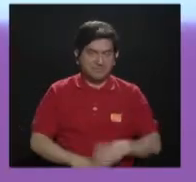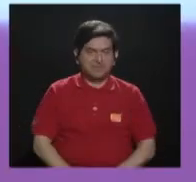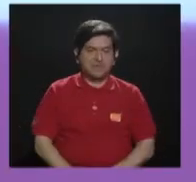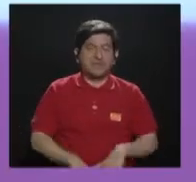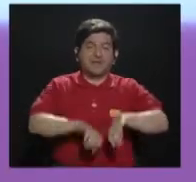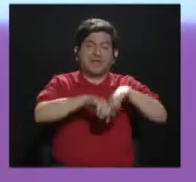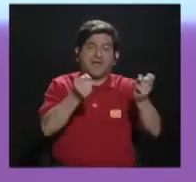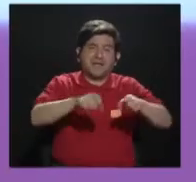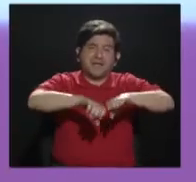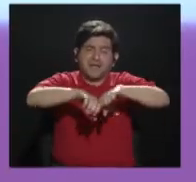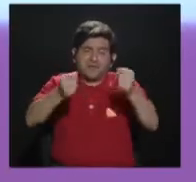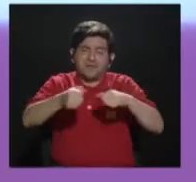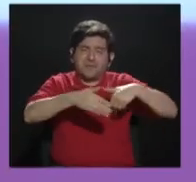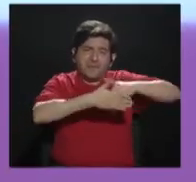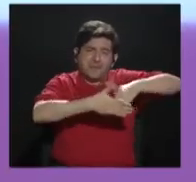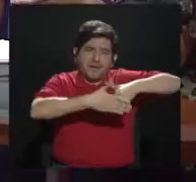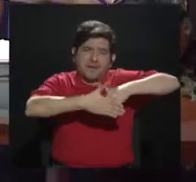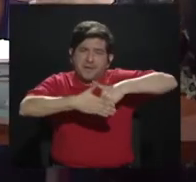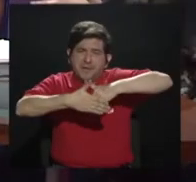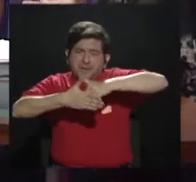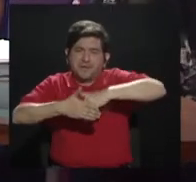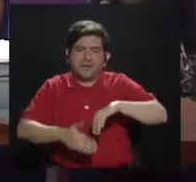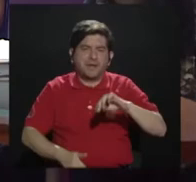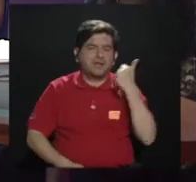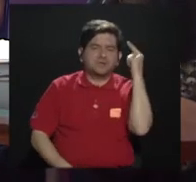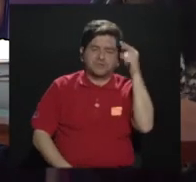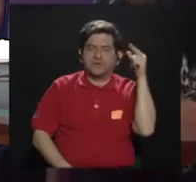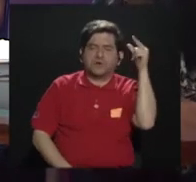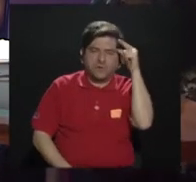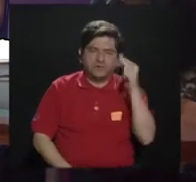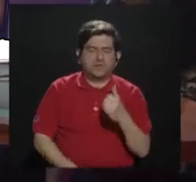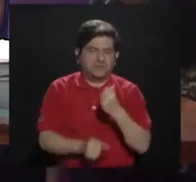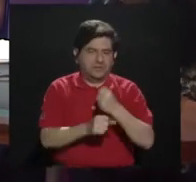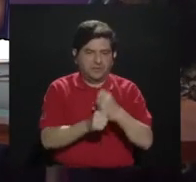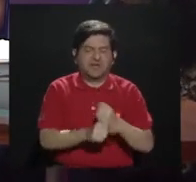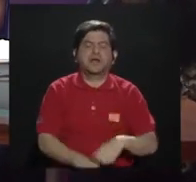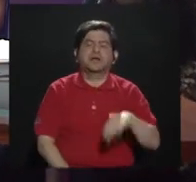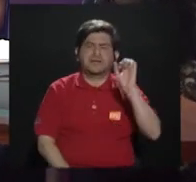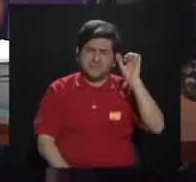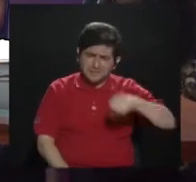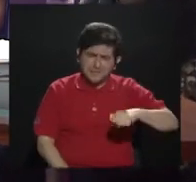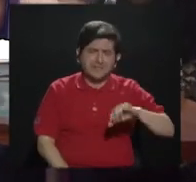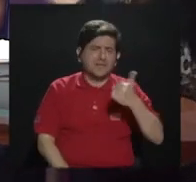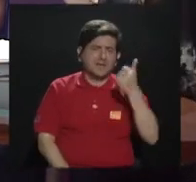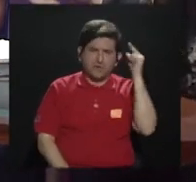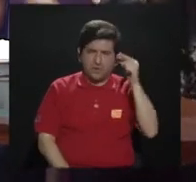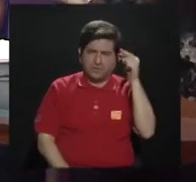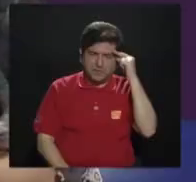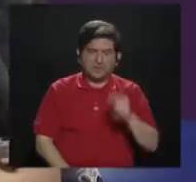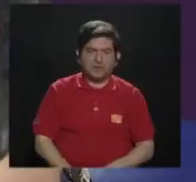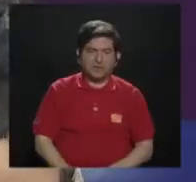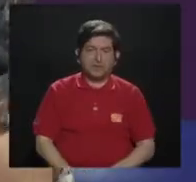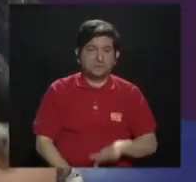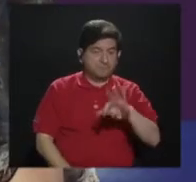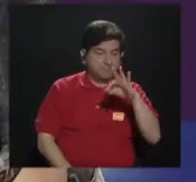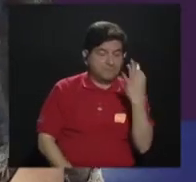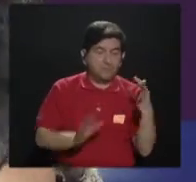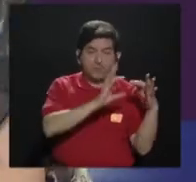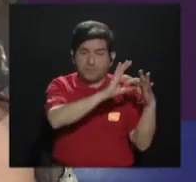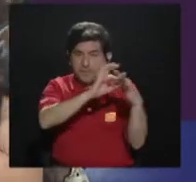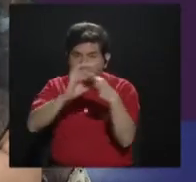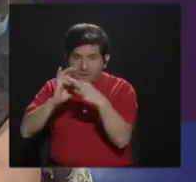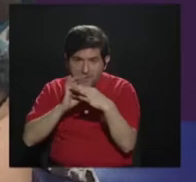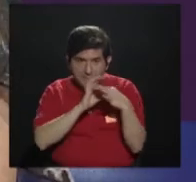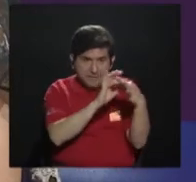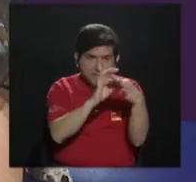están rompiendo muchas barreras simultáneamente. Es otra lógica de trabajo. Completamente. Que tanto en la forma de relacionarse,